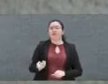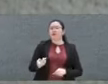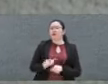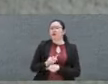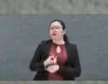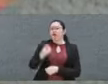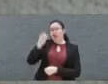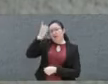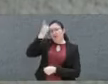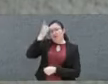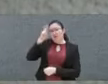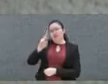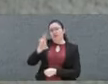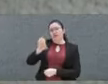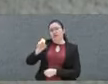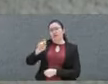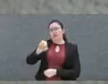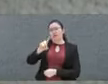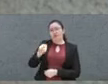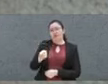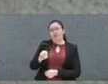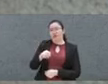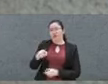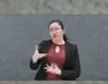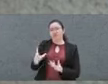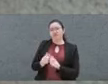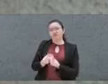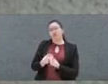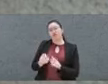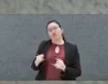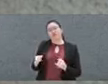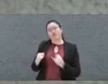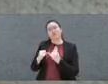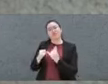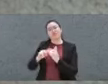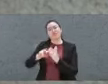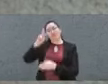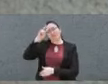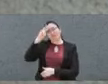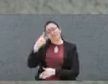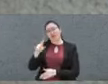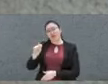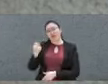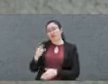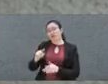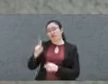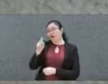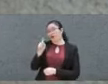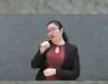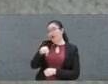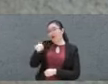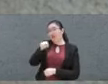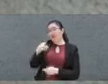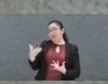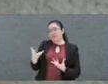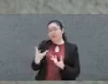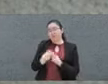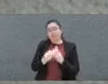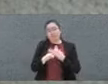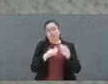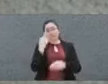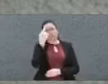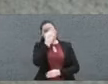Carmona es hacer un estudio con el Instituto Mexicano de Tecnología del Agua para poder generar mejores formas